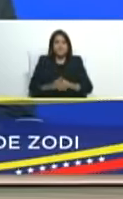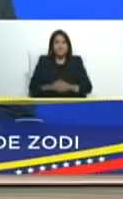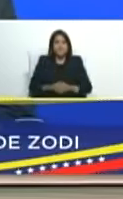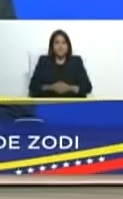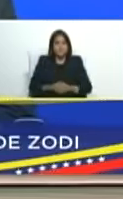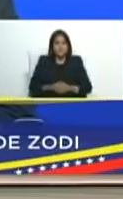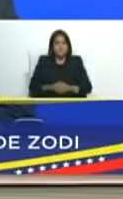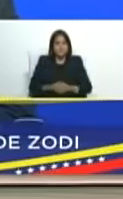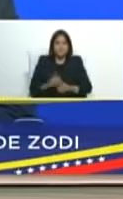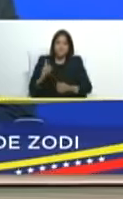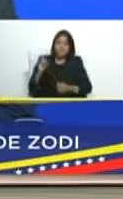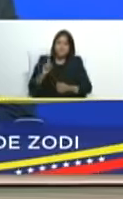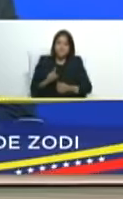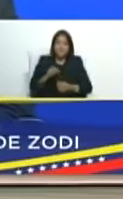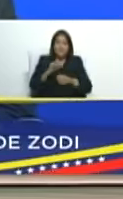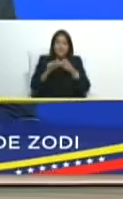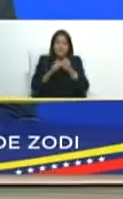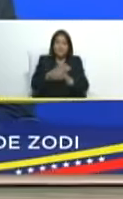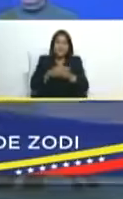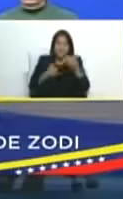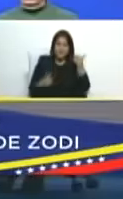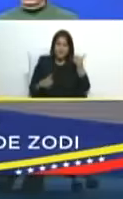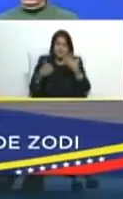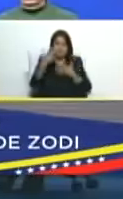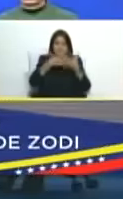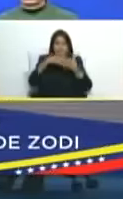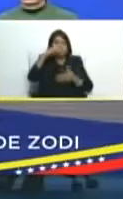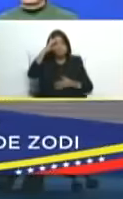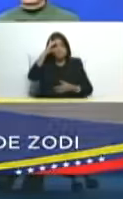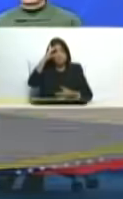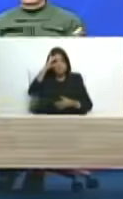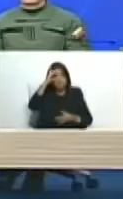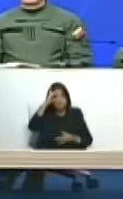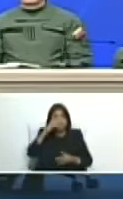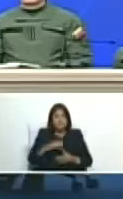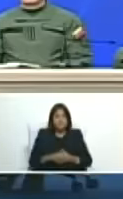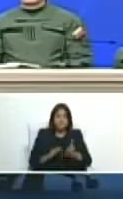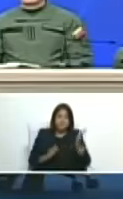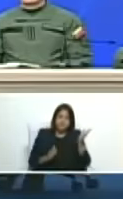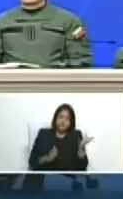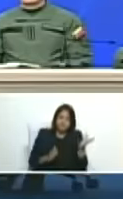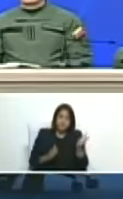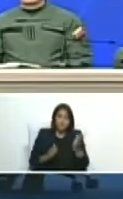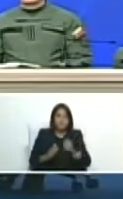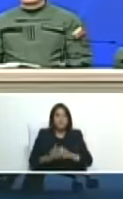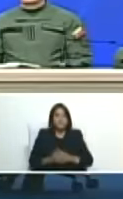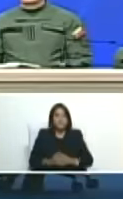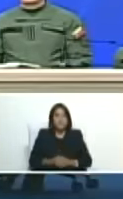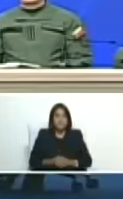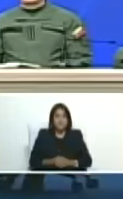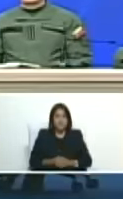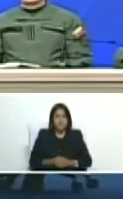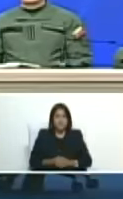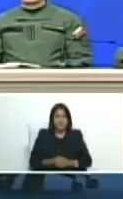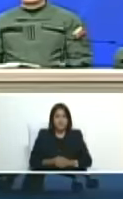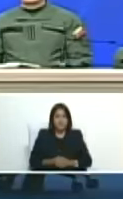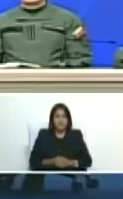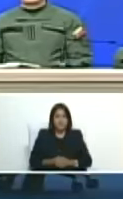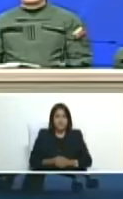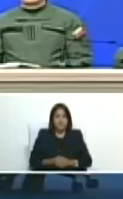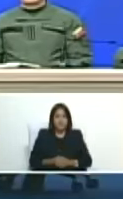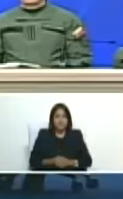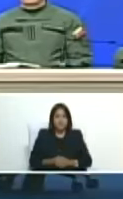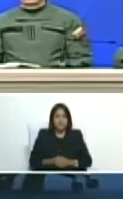está la Vicepresidenta Ejecutiva, Doctora Delciloína Rodríguez Gómez,